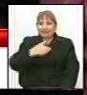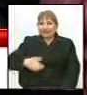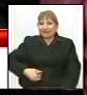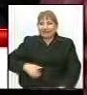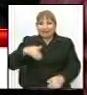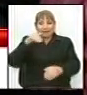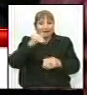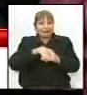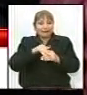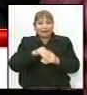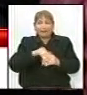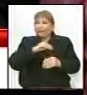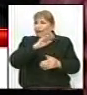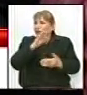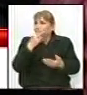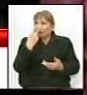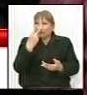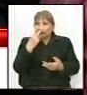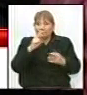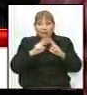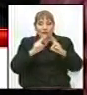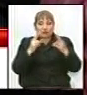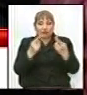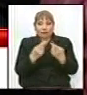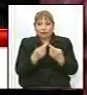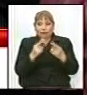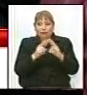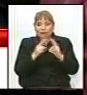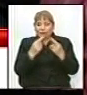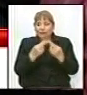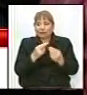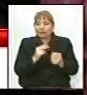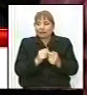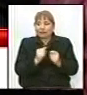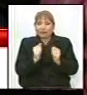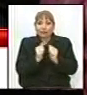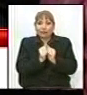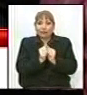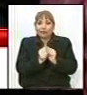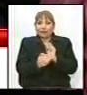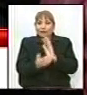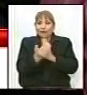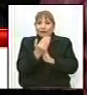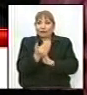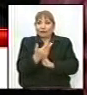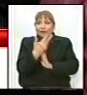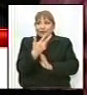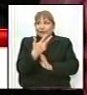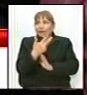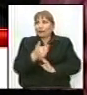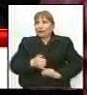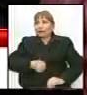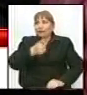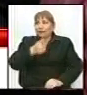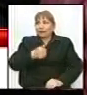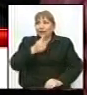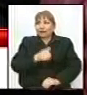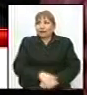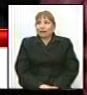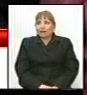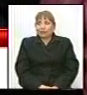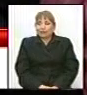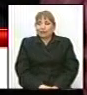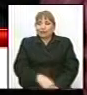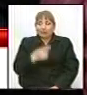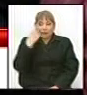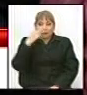jurado se hicieron dos reuniones con la presencia de los tres jefes de las instituciones para